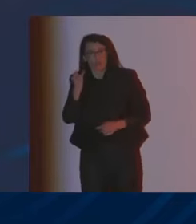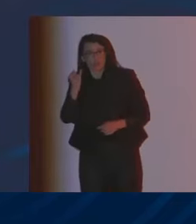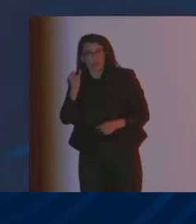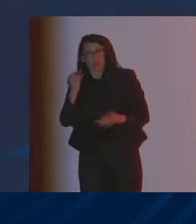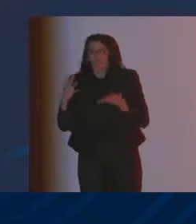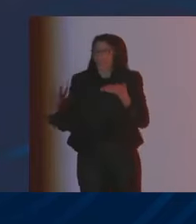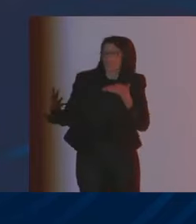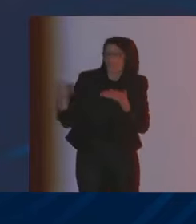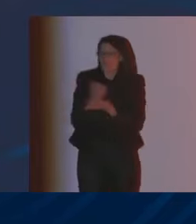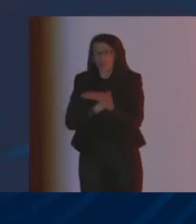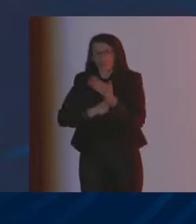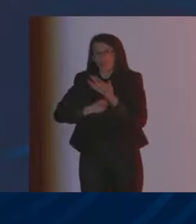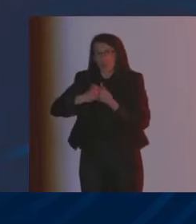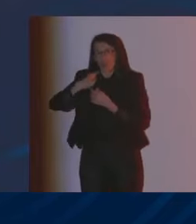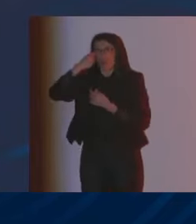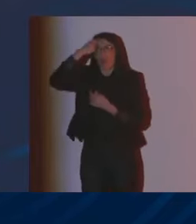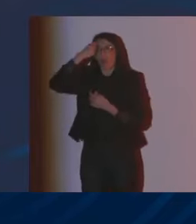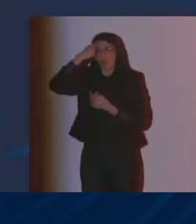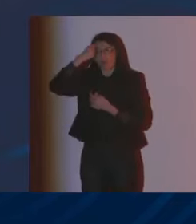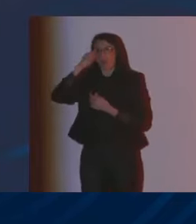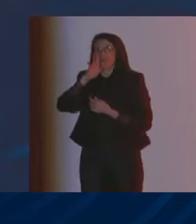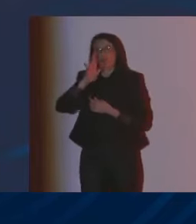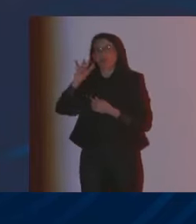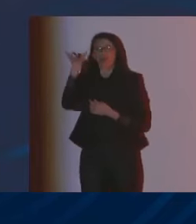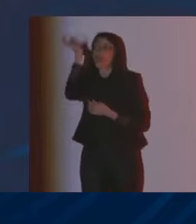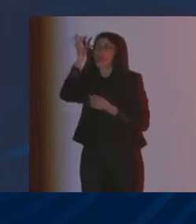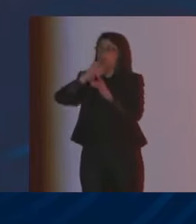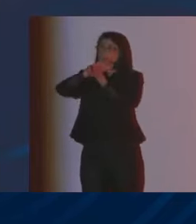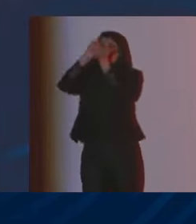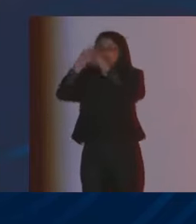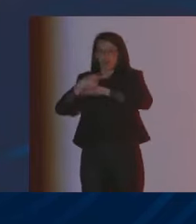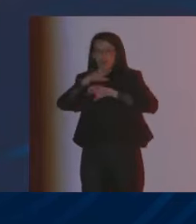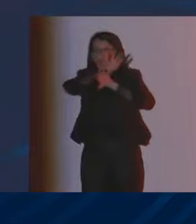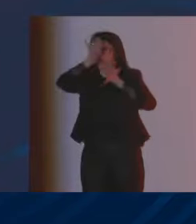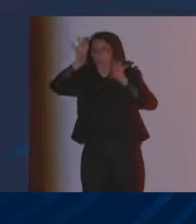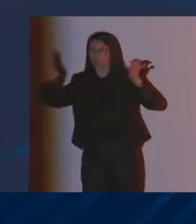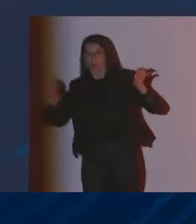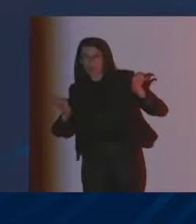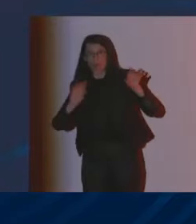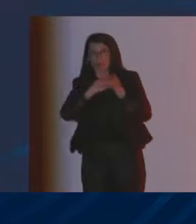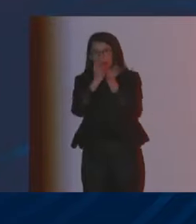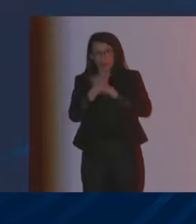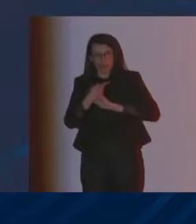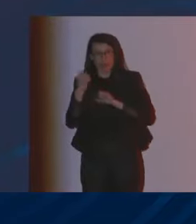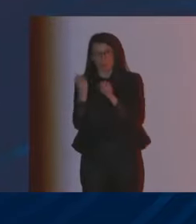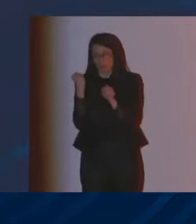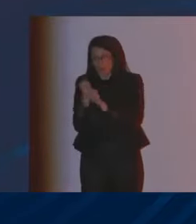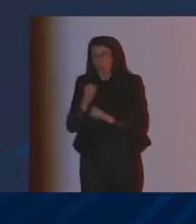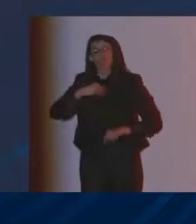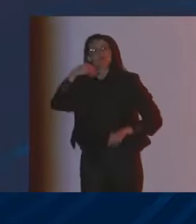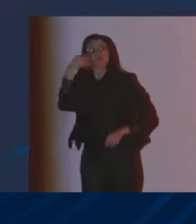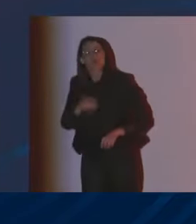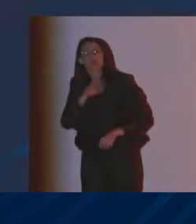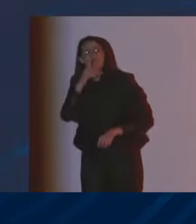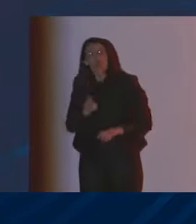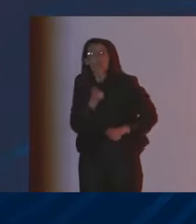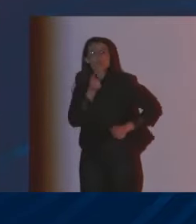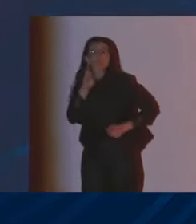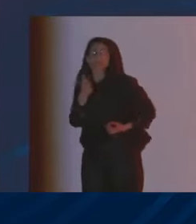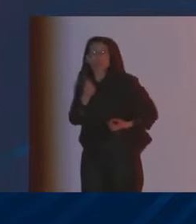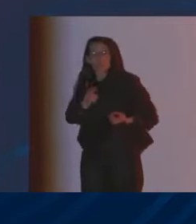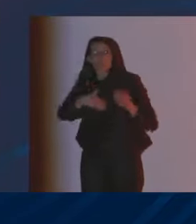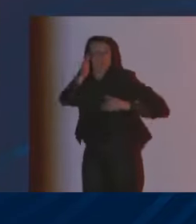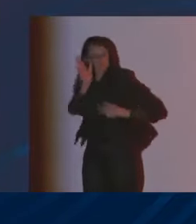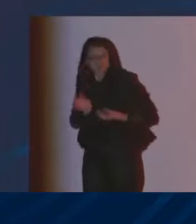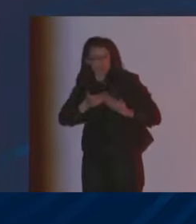de las consecuencias que el cambio climático tiene sobre las comunidades. Una labor que ha sido posible gracias a los miles de voluntarios y voluntarias